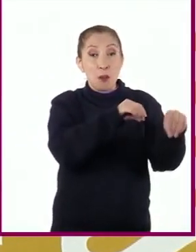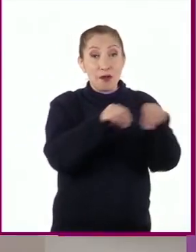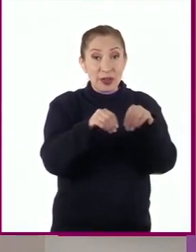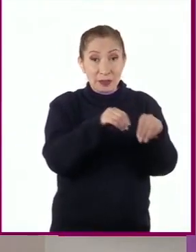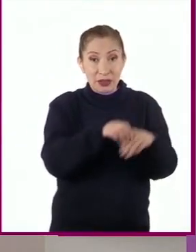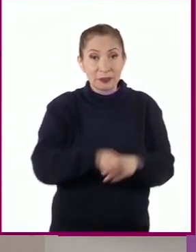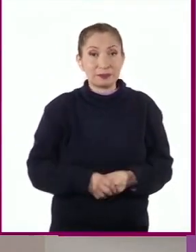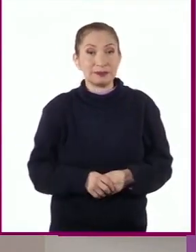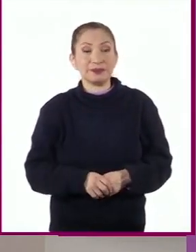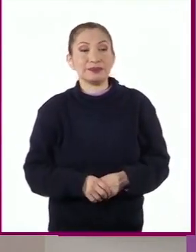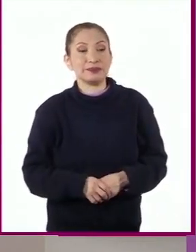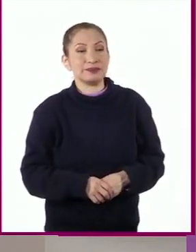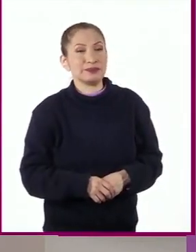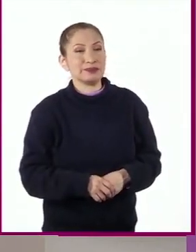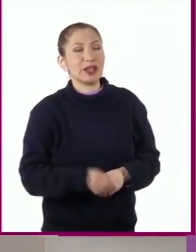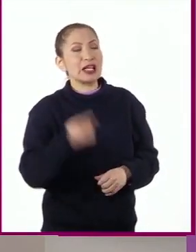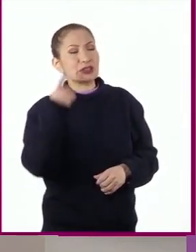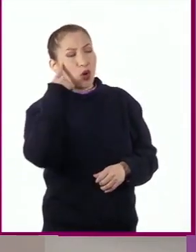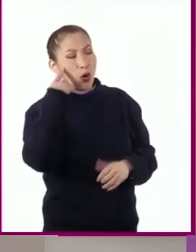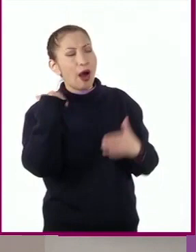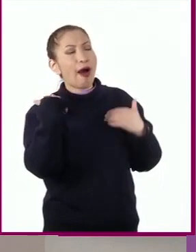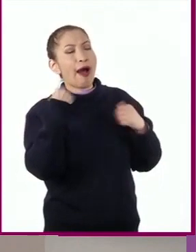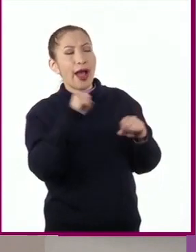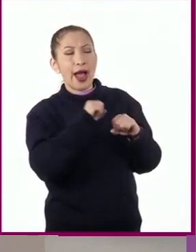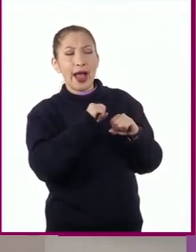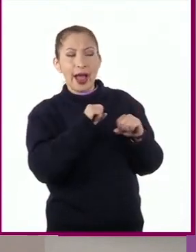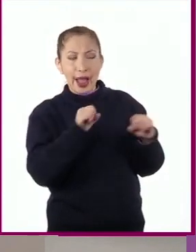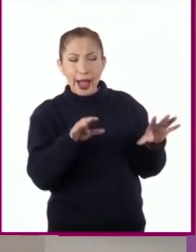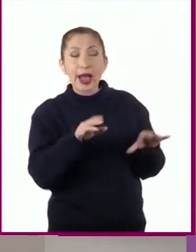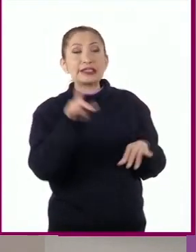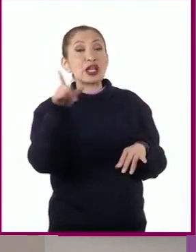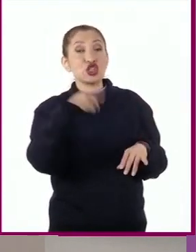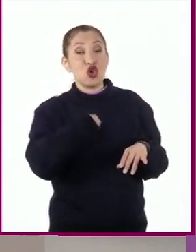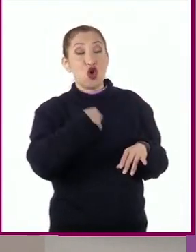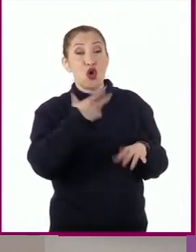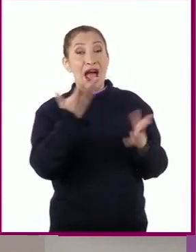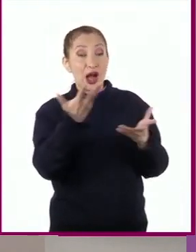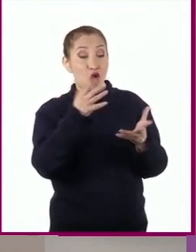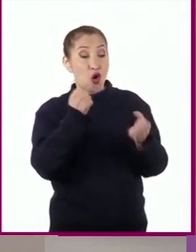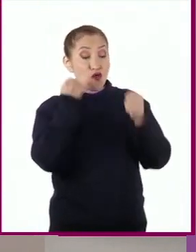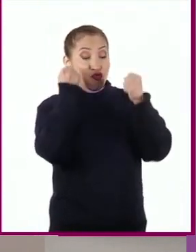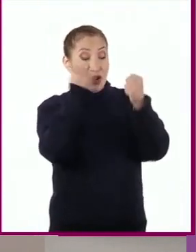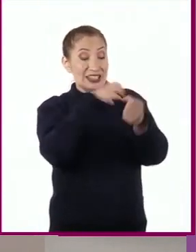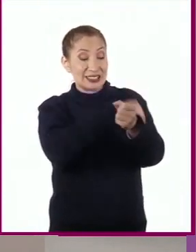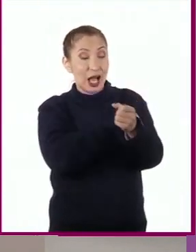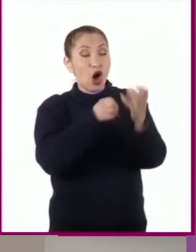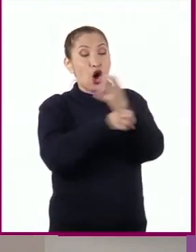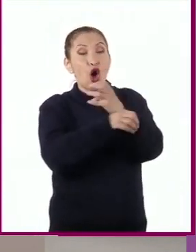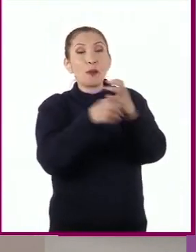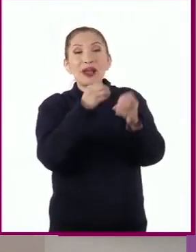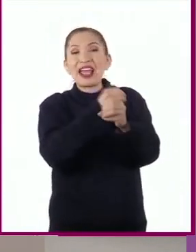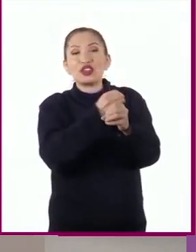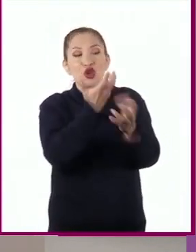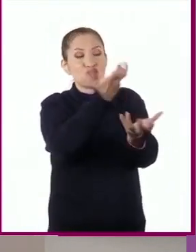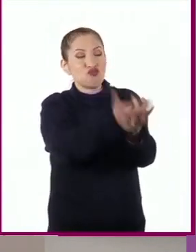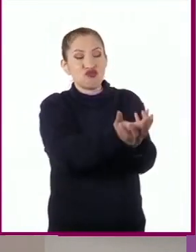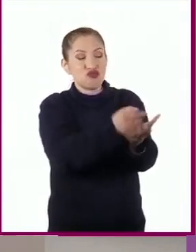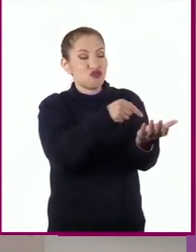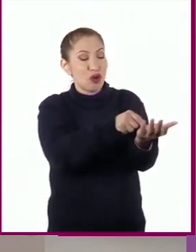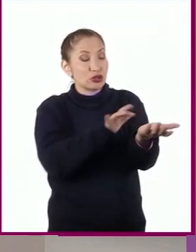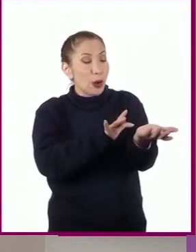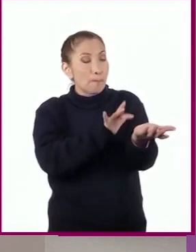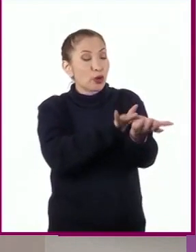objetos. Creo que sí estoy entendiendo esto. Si yo aplico una fuerza a un objeto que se encuentra en reposo,